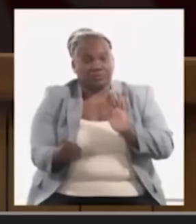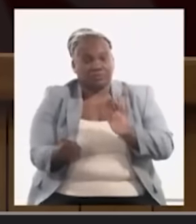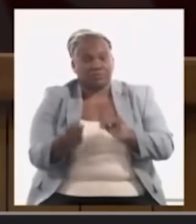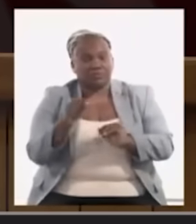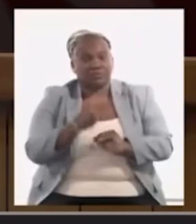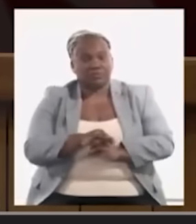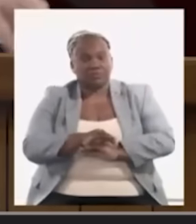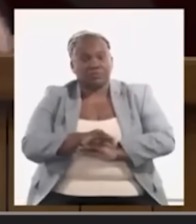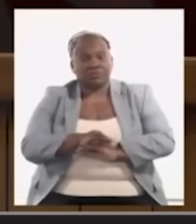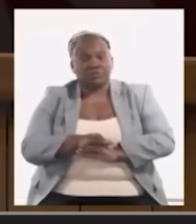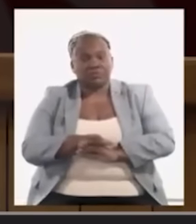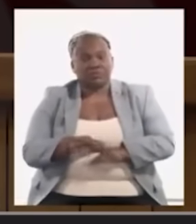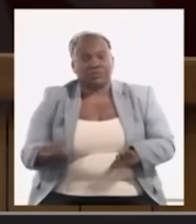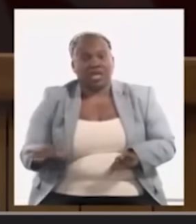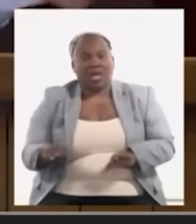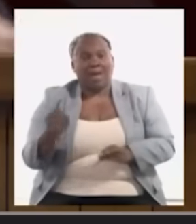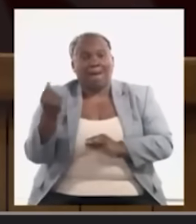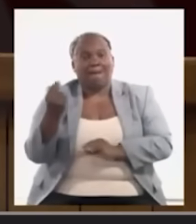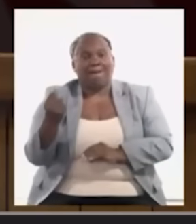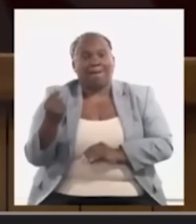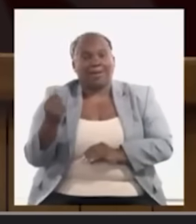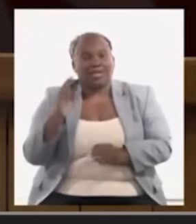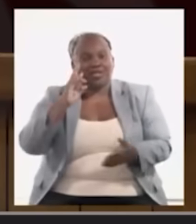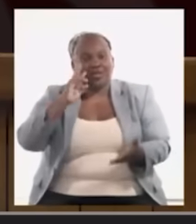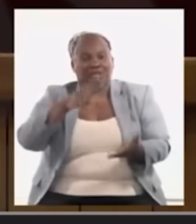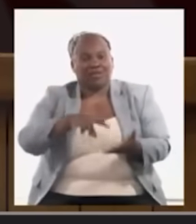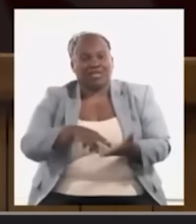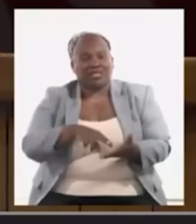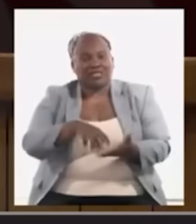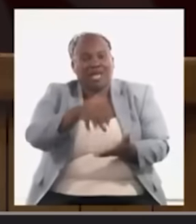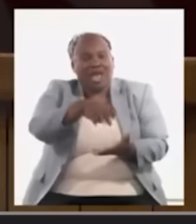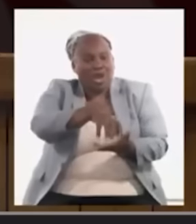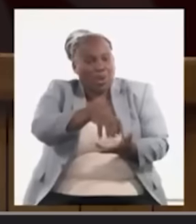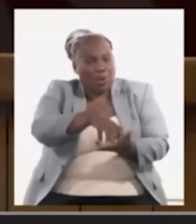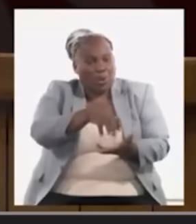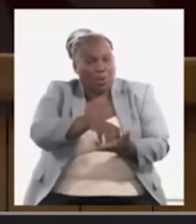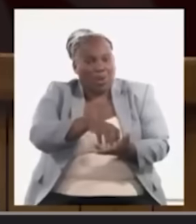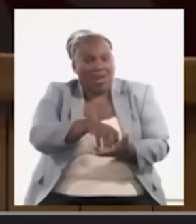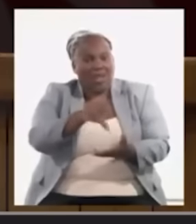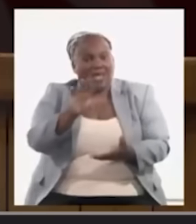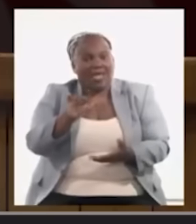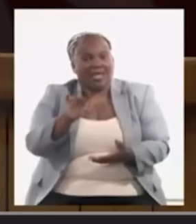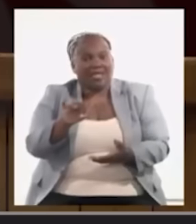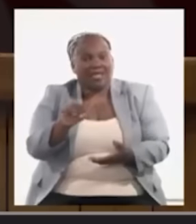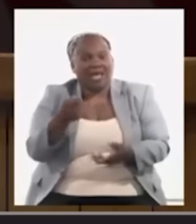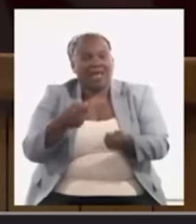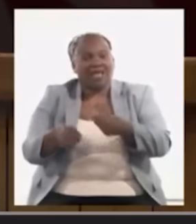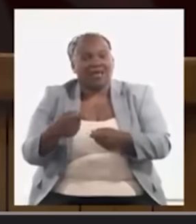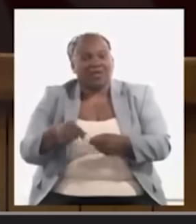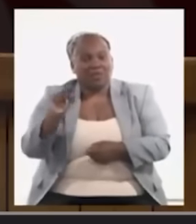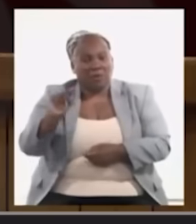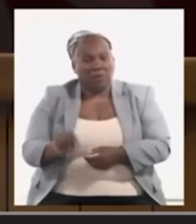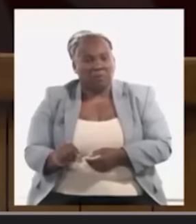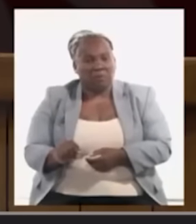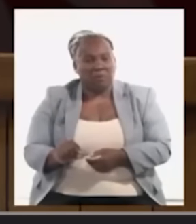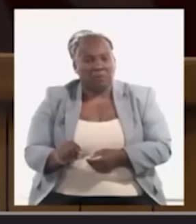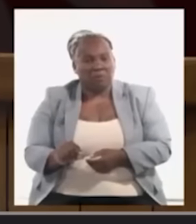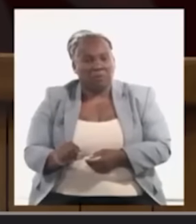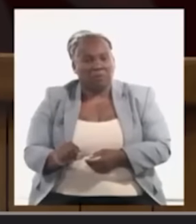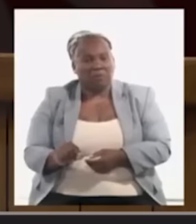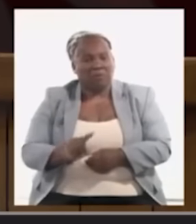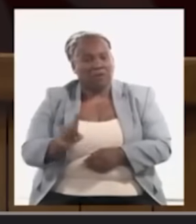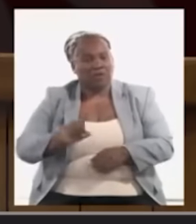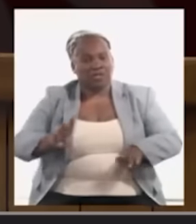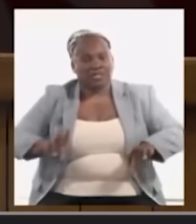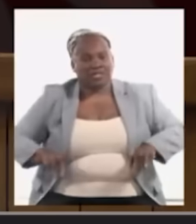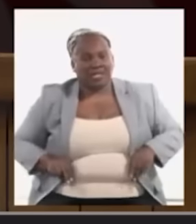ya vamos a tomar los precios de referencia del lugar donde está esa vivienda. Y el que diga que la vendió a menos, no se acepta,